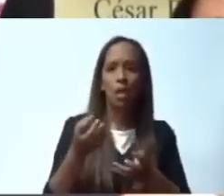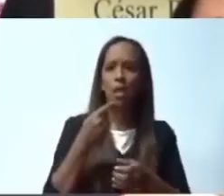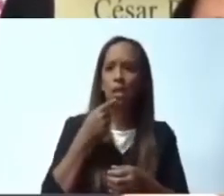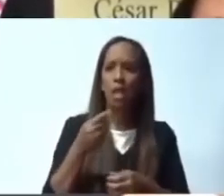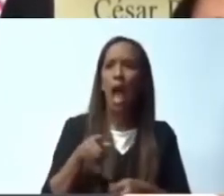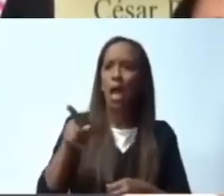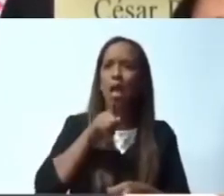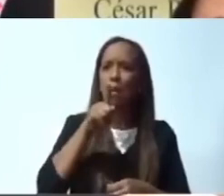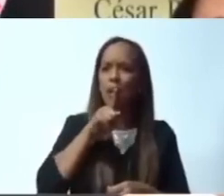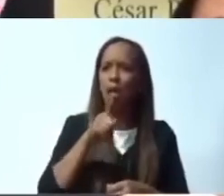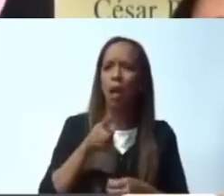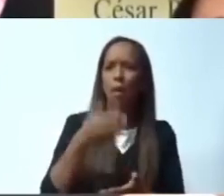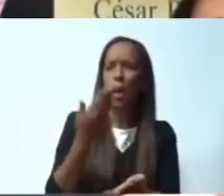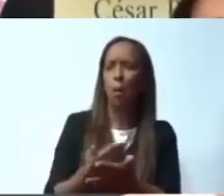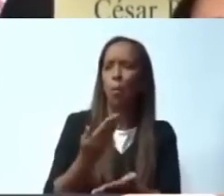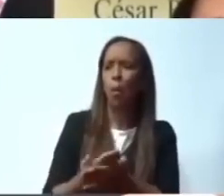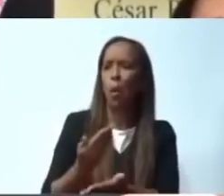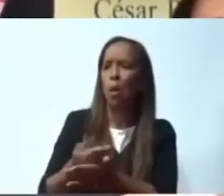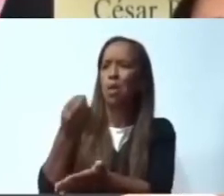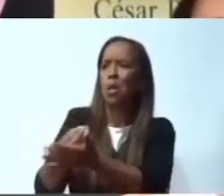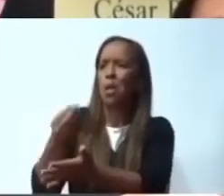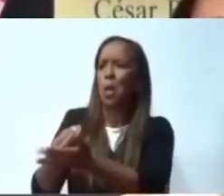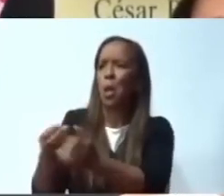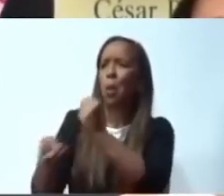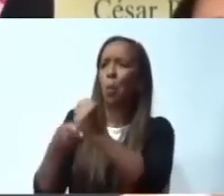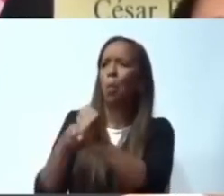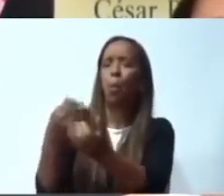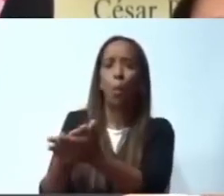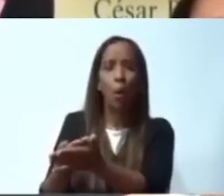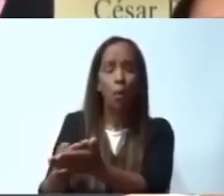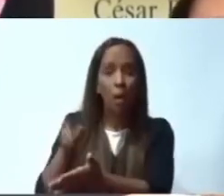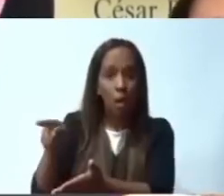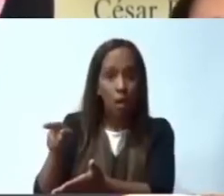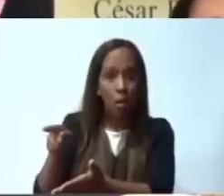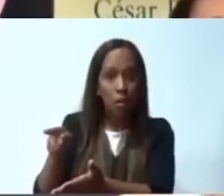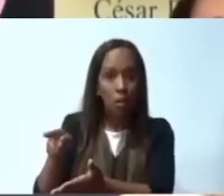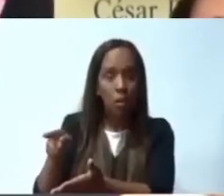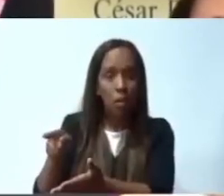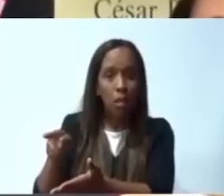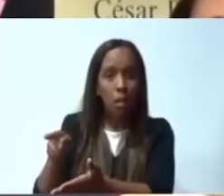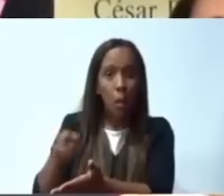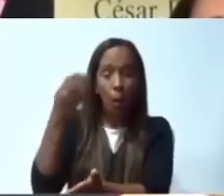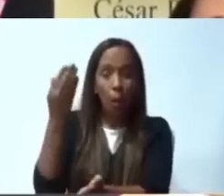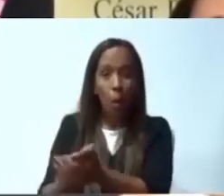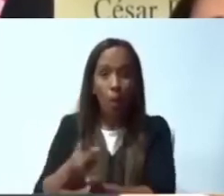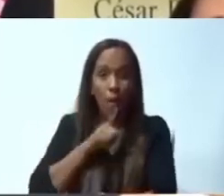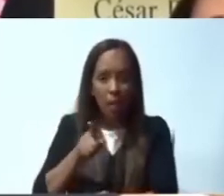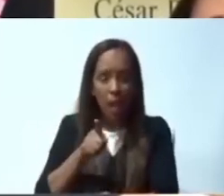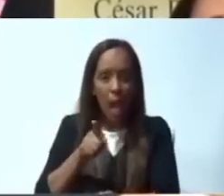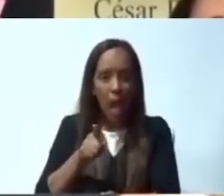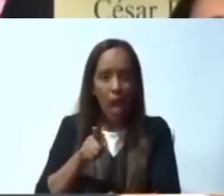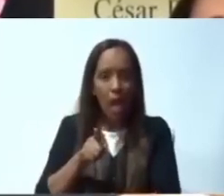irregular, un solo peso en perjuicio del Estado Dominicano, entonces yo me retiro de la vida pública